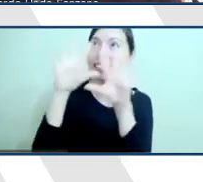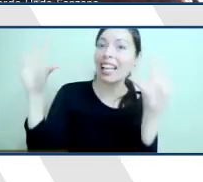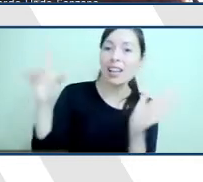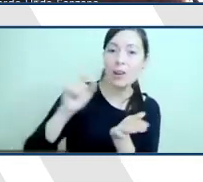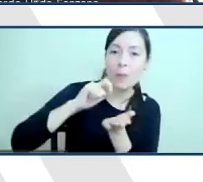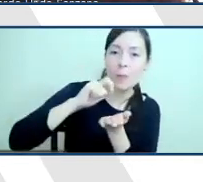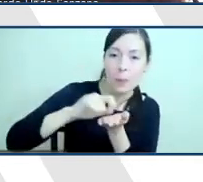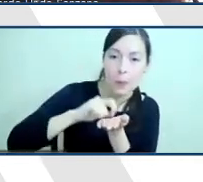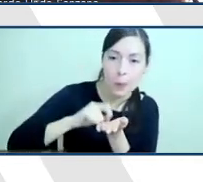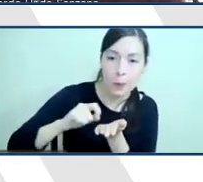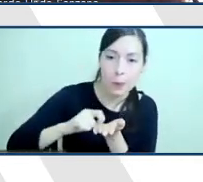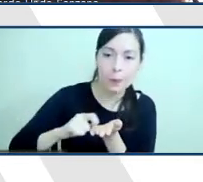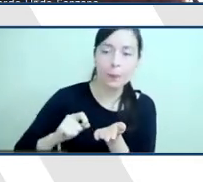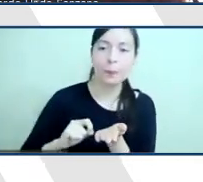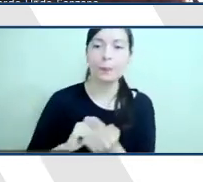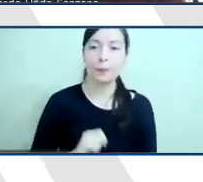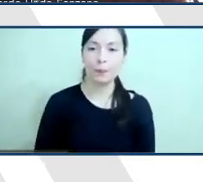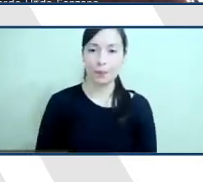noches.